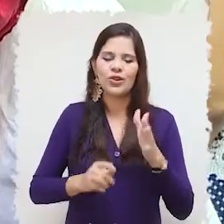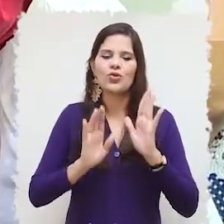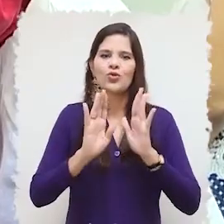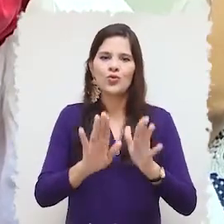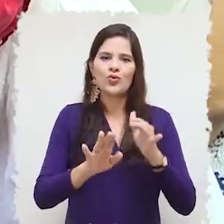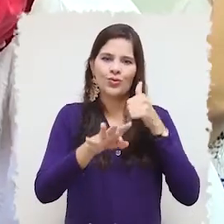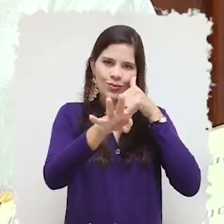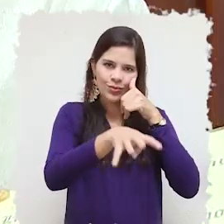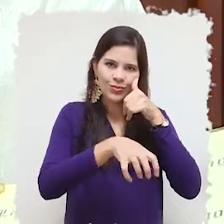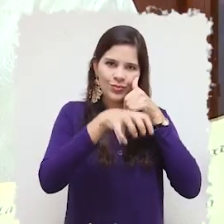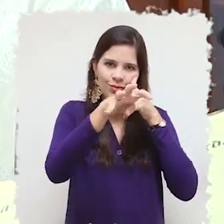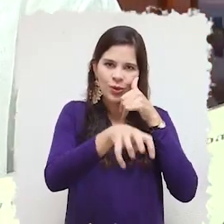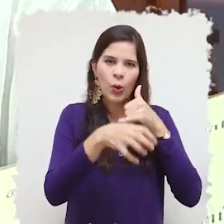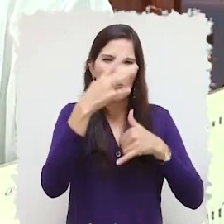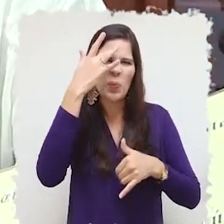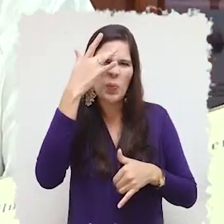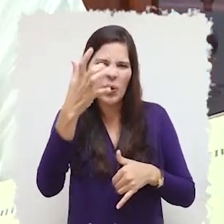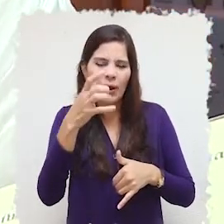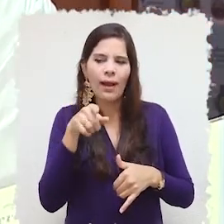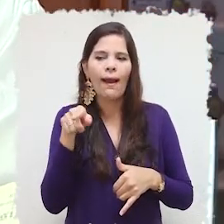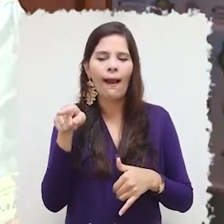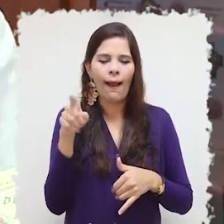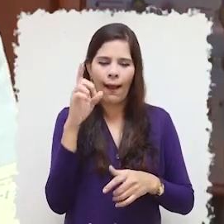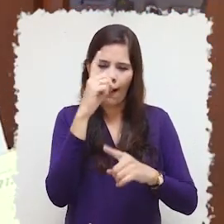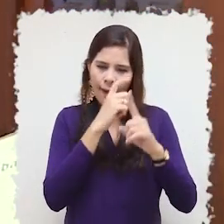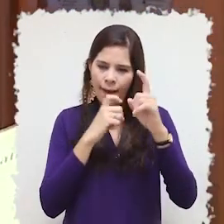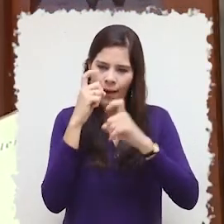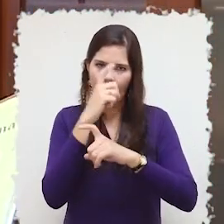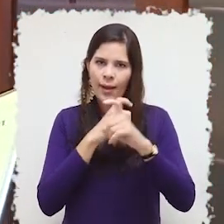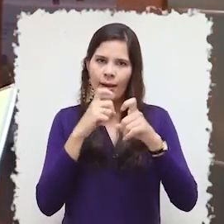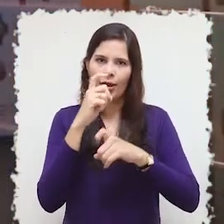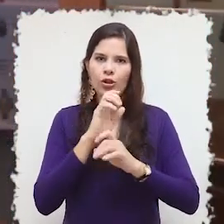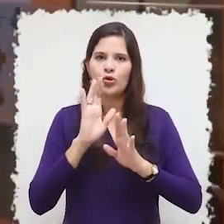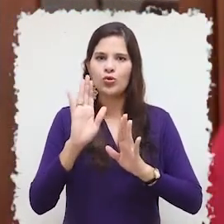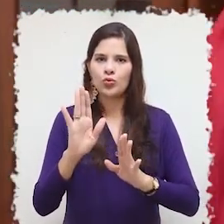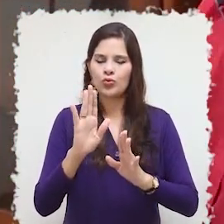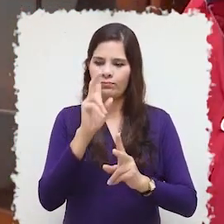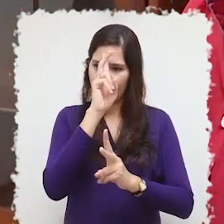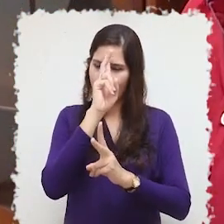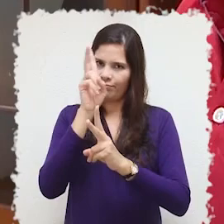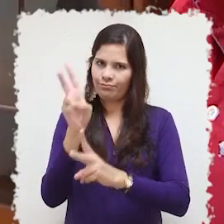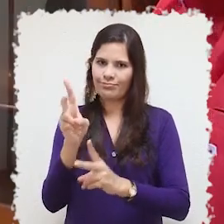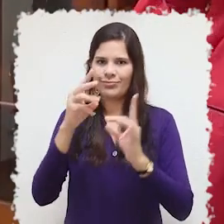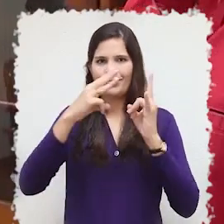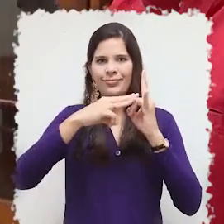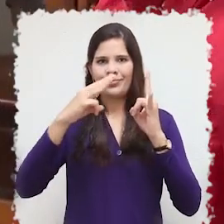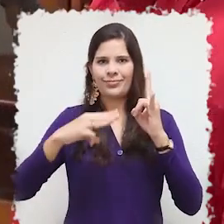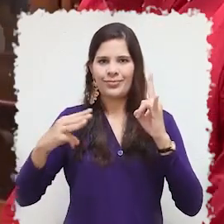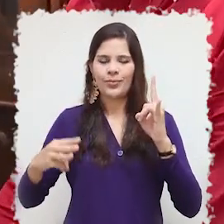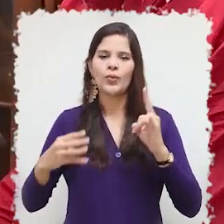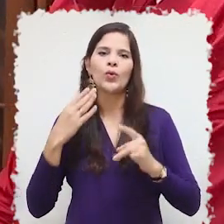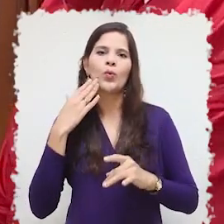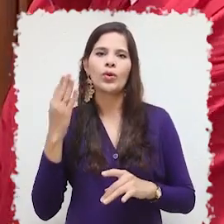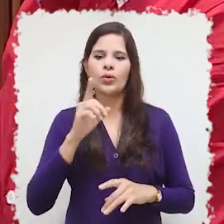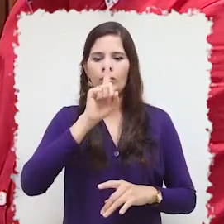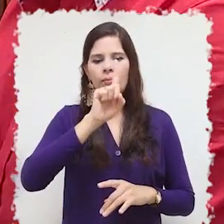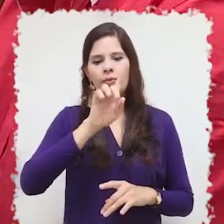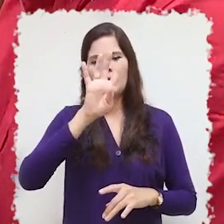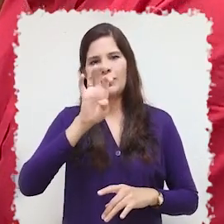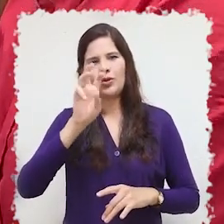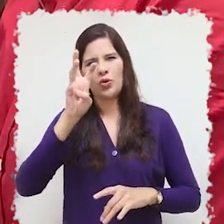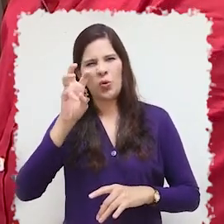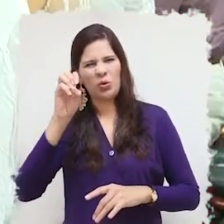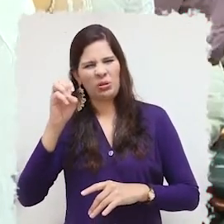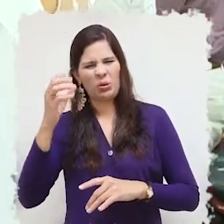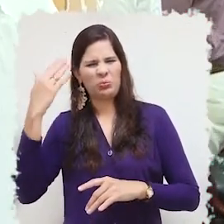Ingeniería Agronómica, teniendo en cuenta que de acuerdo a las consideraciones expuestas a la Comisión del Mérito Universitario, a finales de 1980